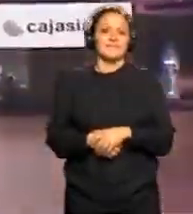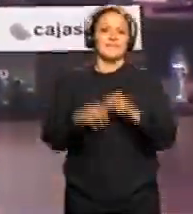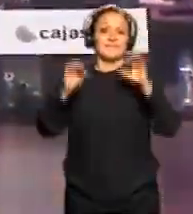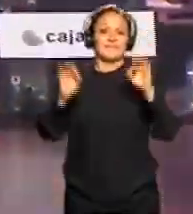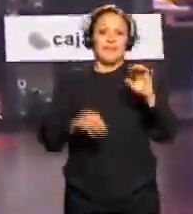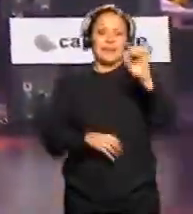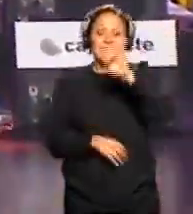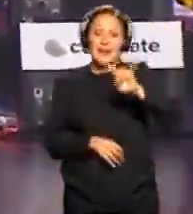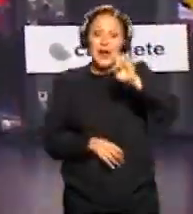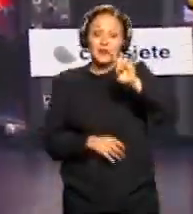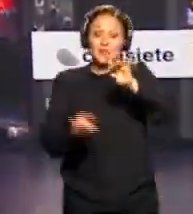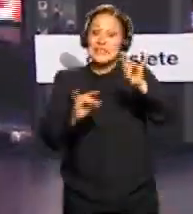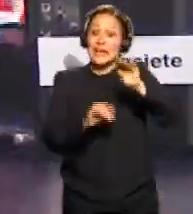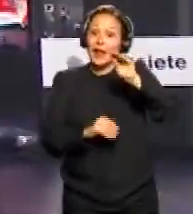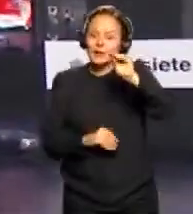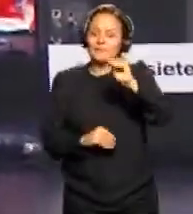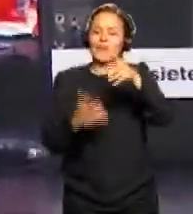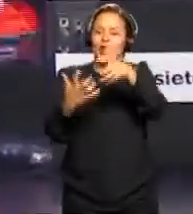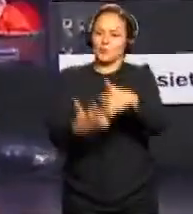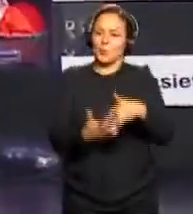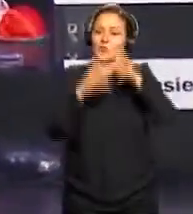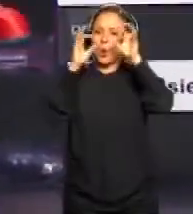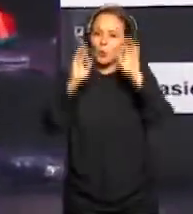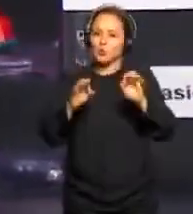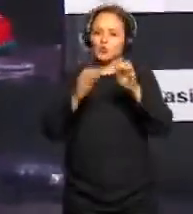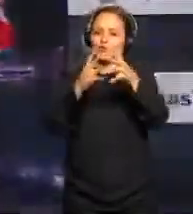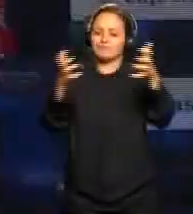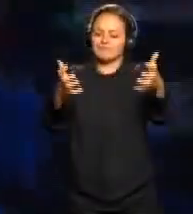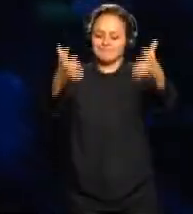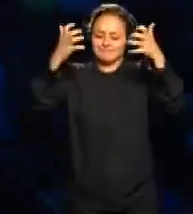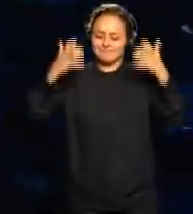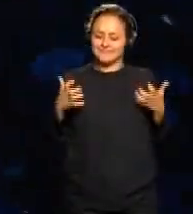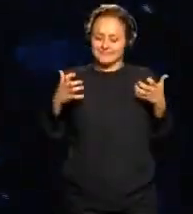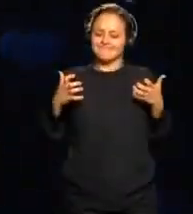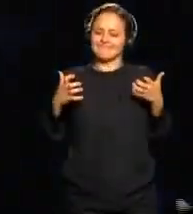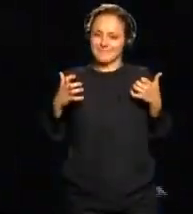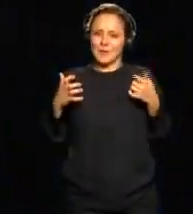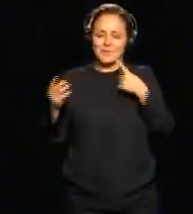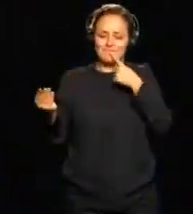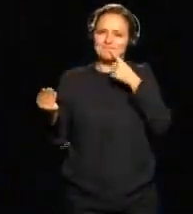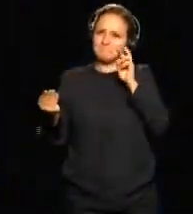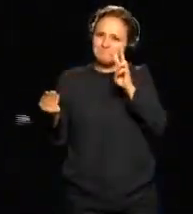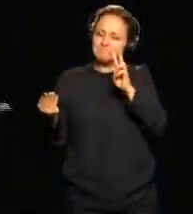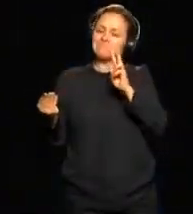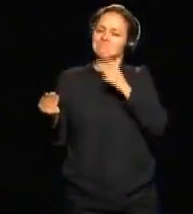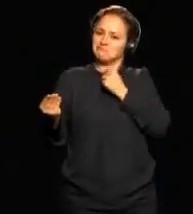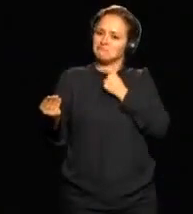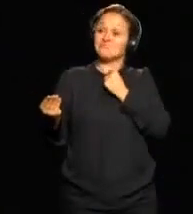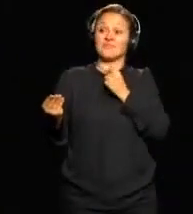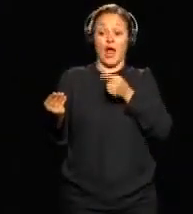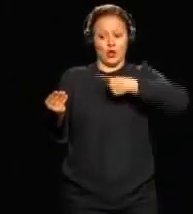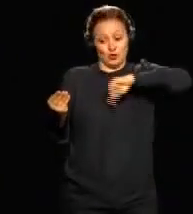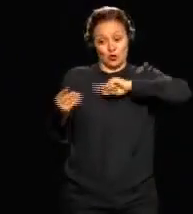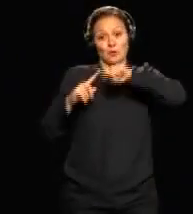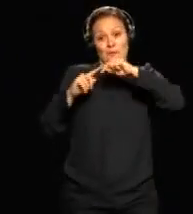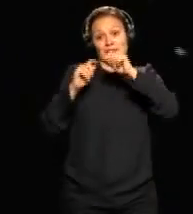Canario, lucha por tu tierra. Con ese mensaje nos dejan un buen sabor de boca a todos nosotros y al público presente. Nosotros